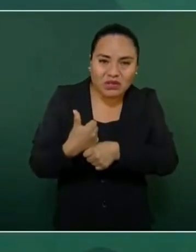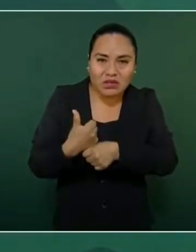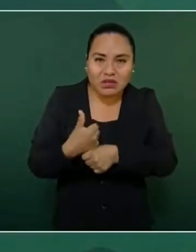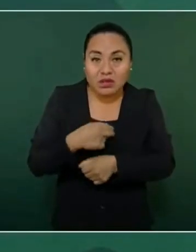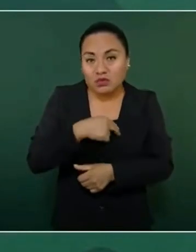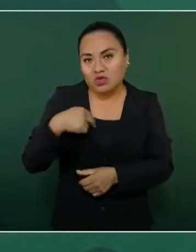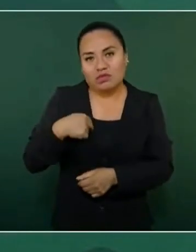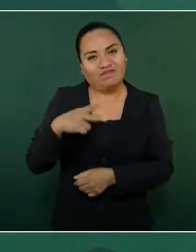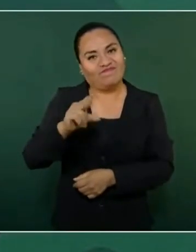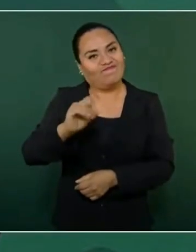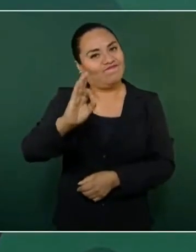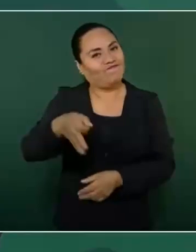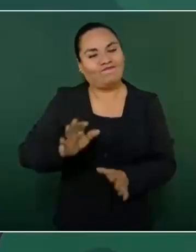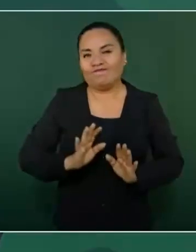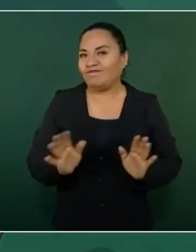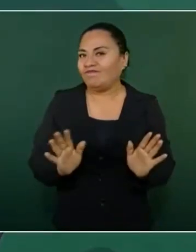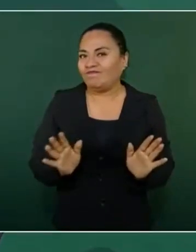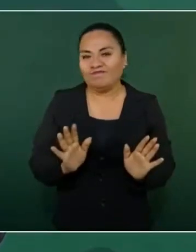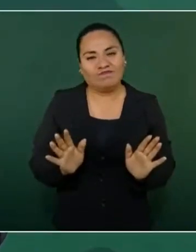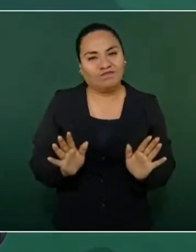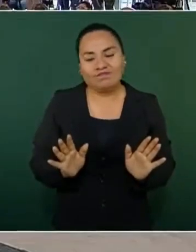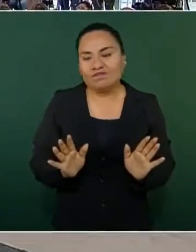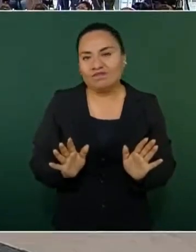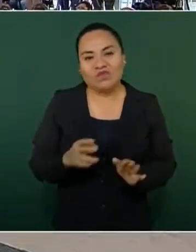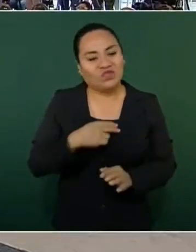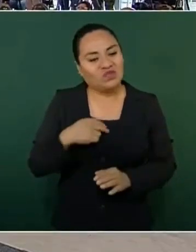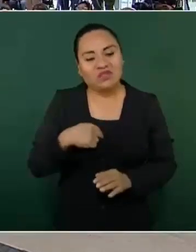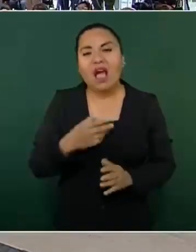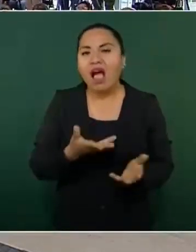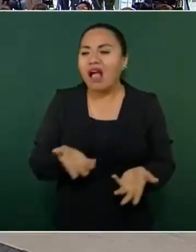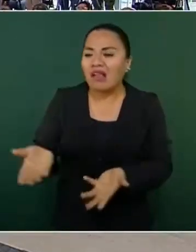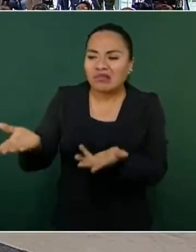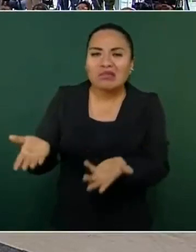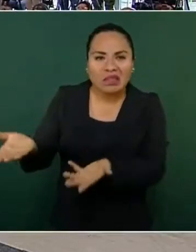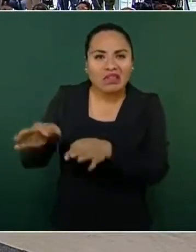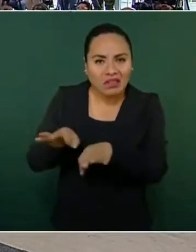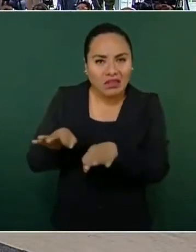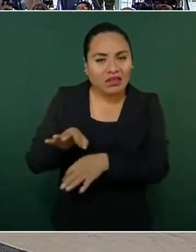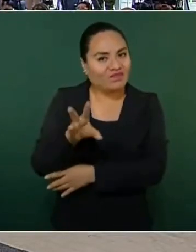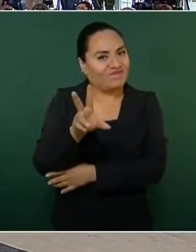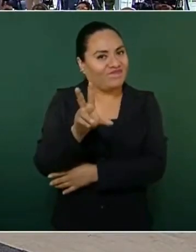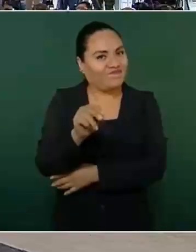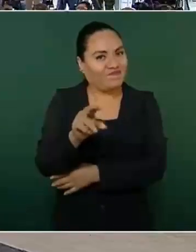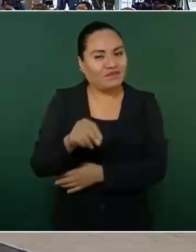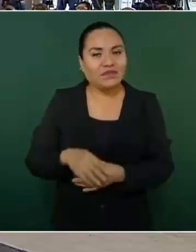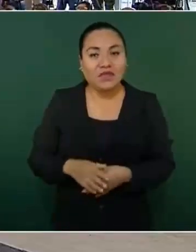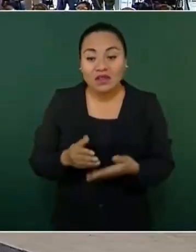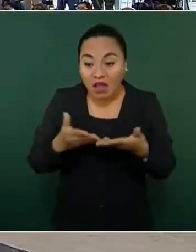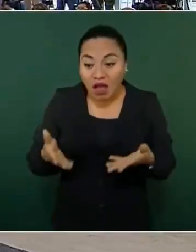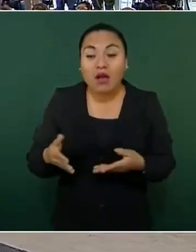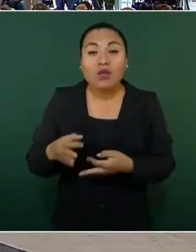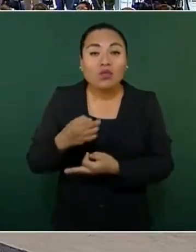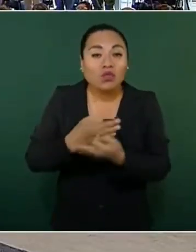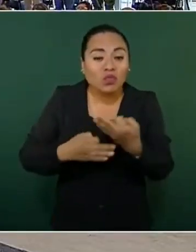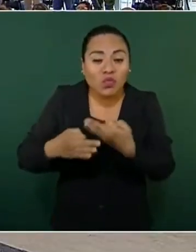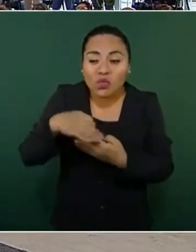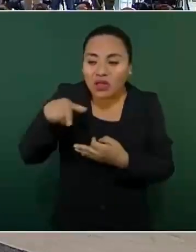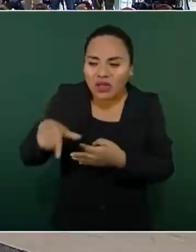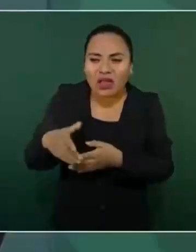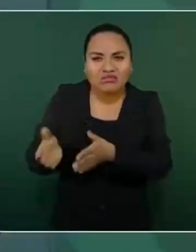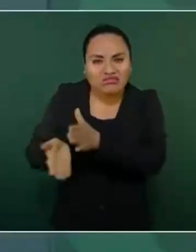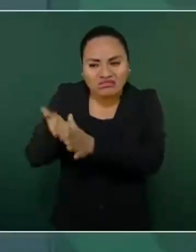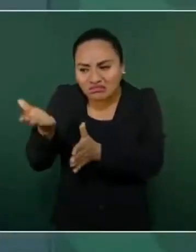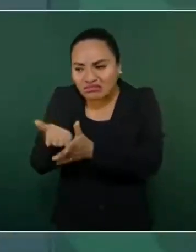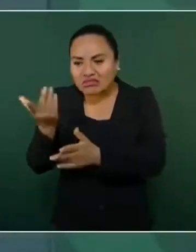nos opondríamos, no lo permitiríamos. Pero todo esto se está haciendo para beneficio del